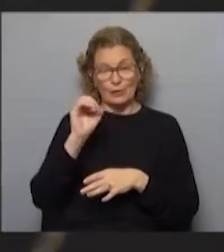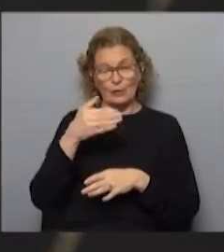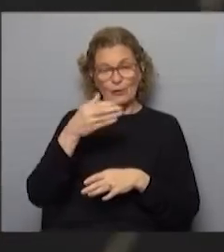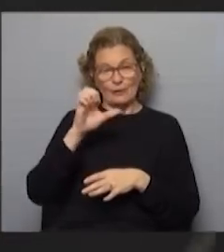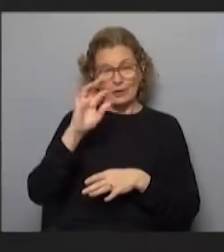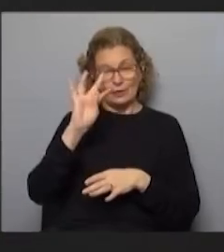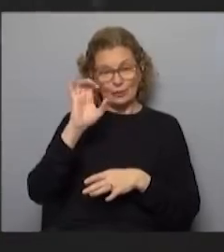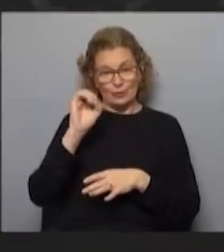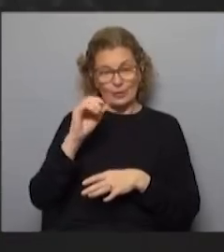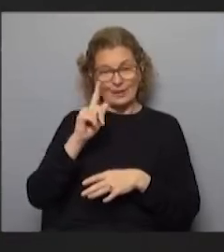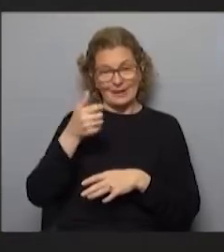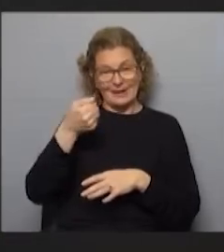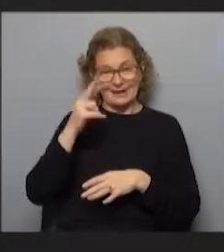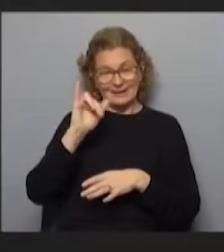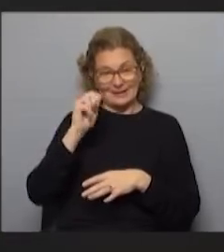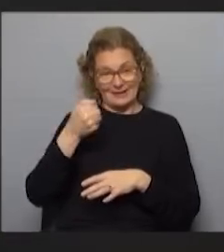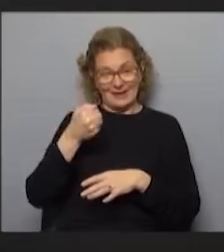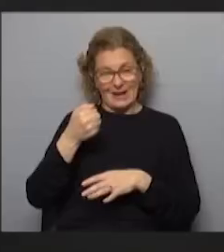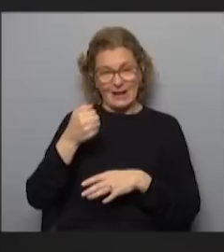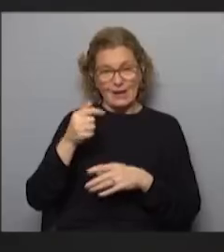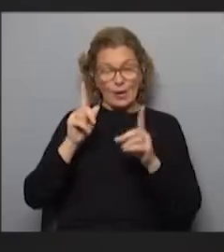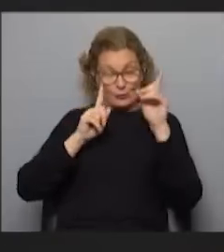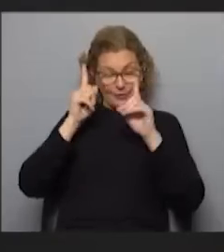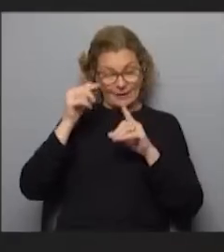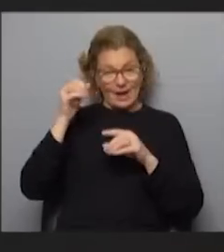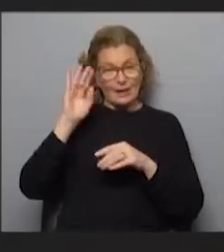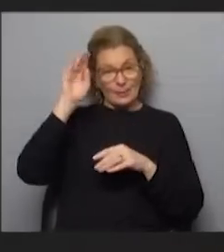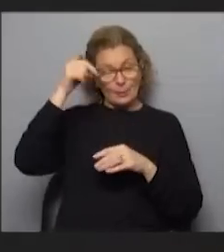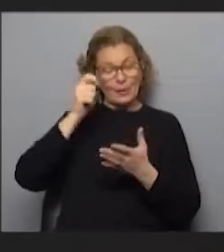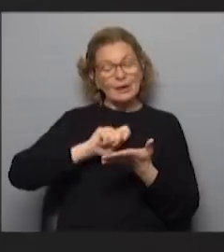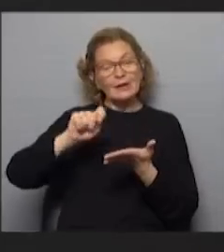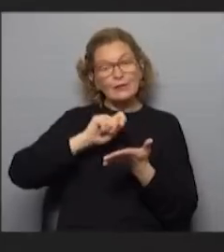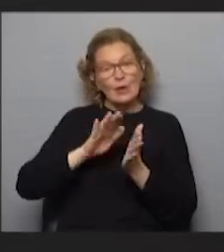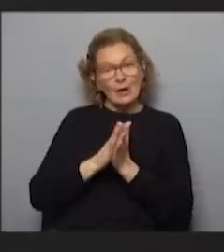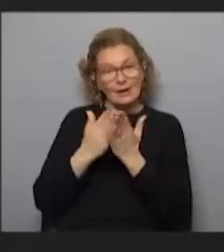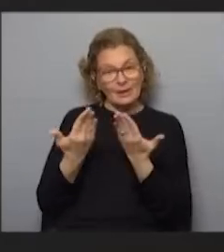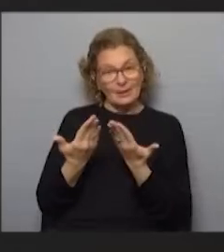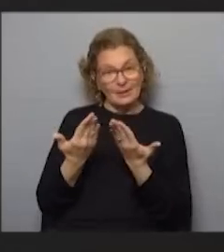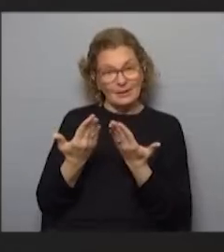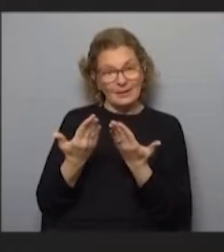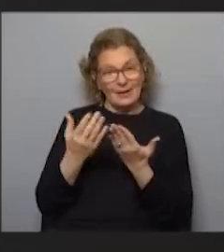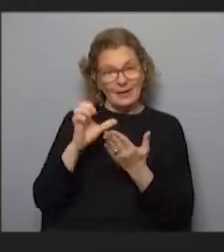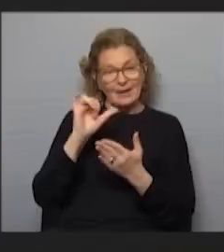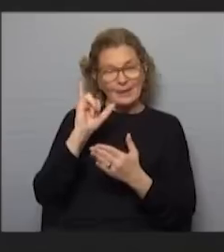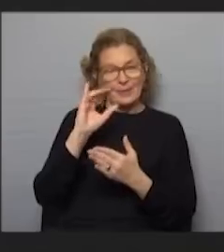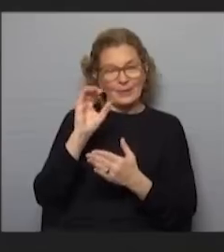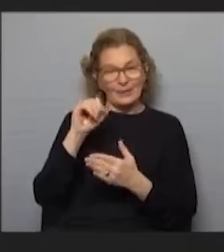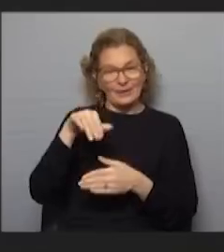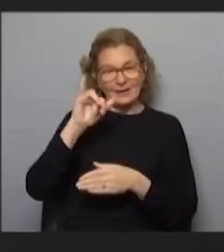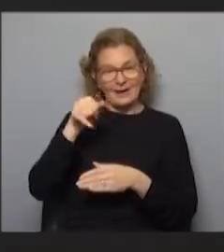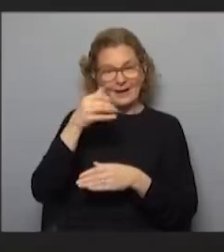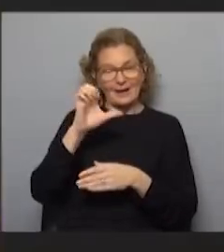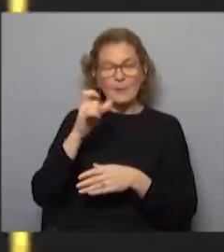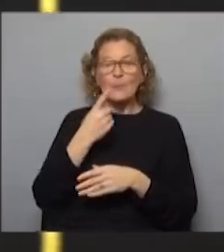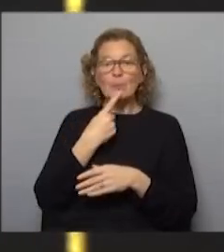es licenciado en ciencia ficción históricas digo por la universidad de la República y escribió el libro espionaje y política guerra fría